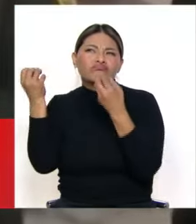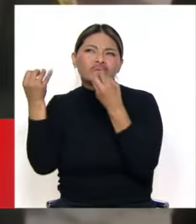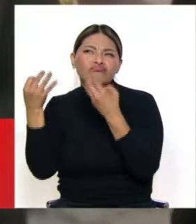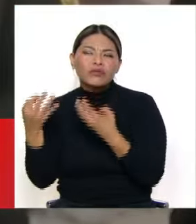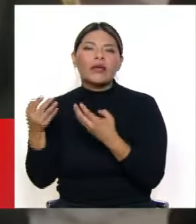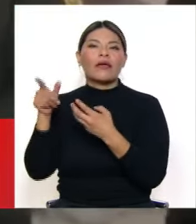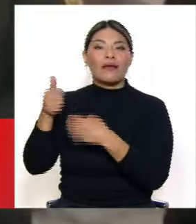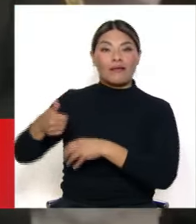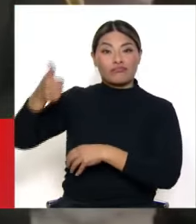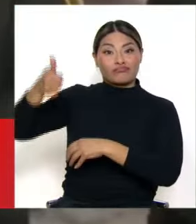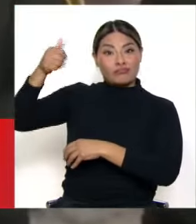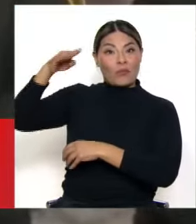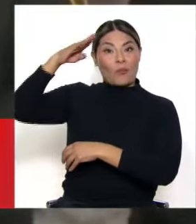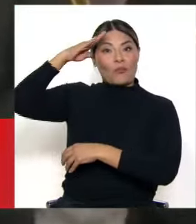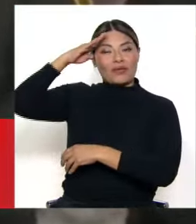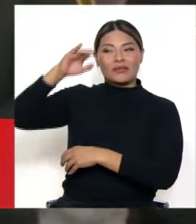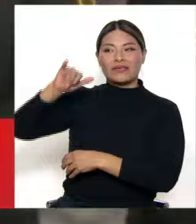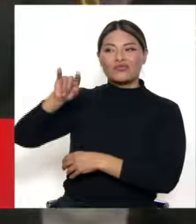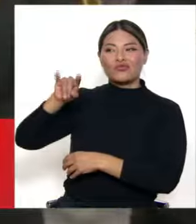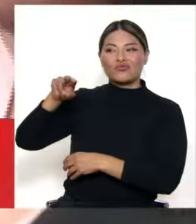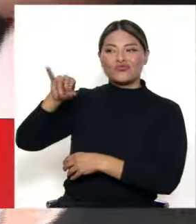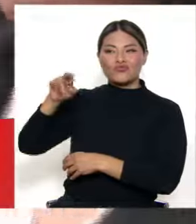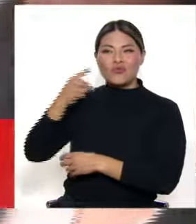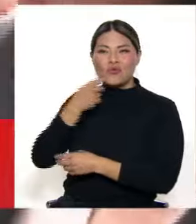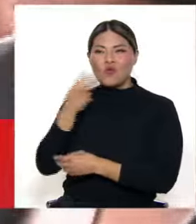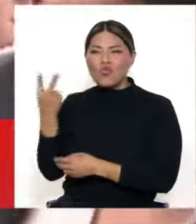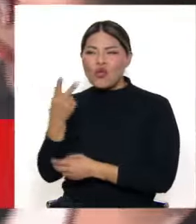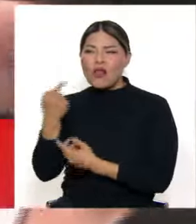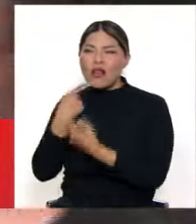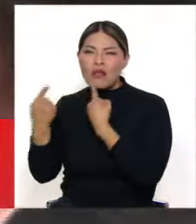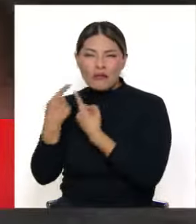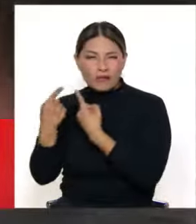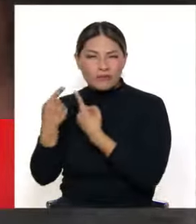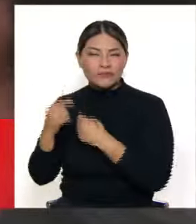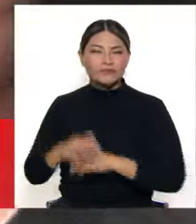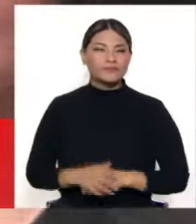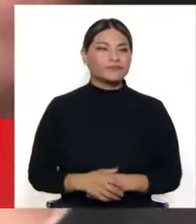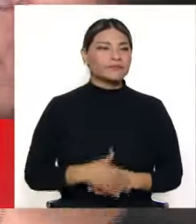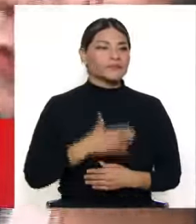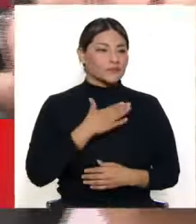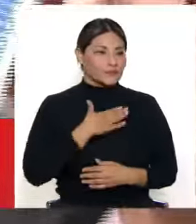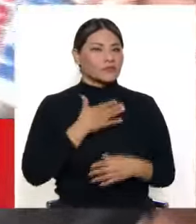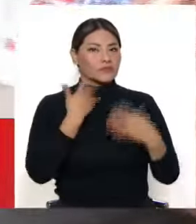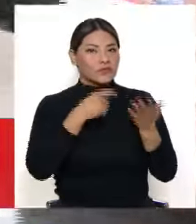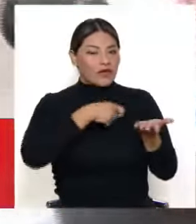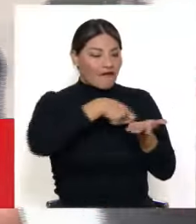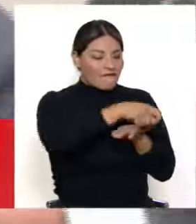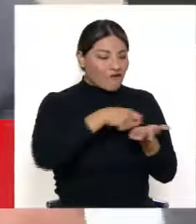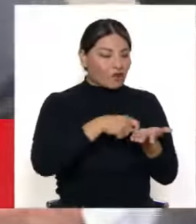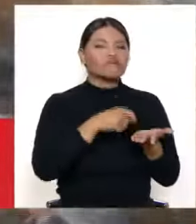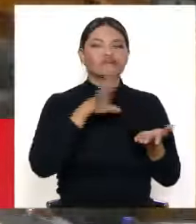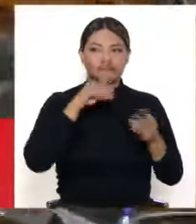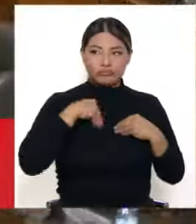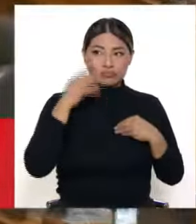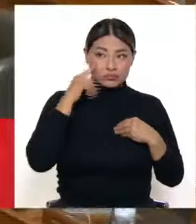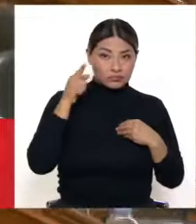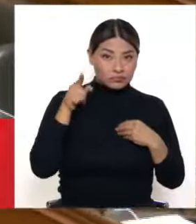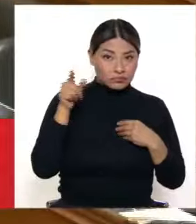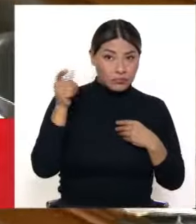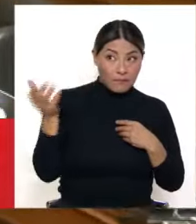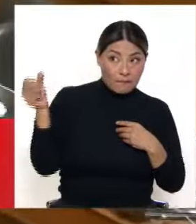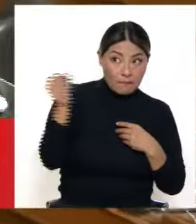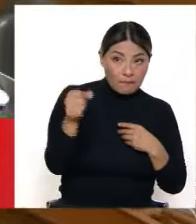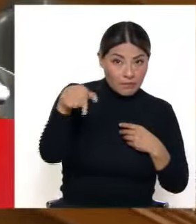el capitán de la policía Junior izquierdo hemos formulado ya firmado la interpelación al ministro del